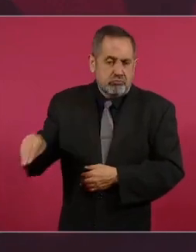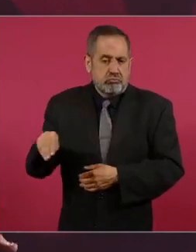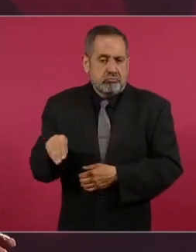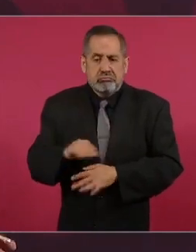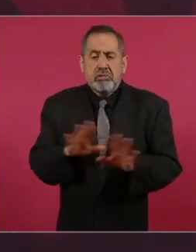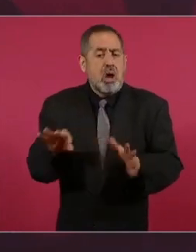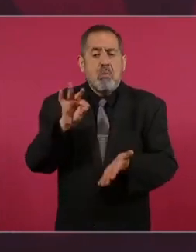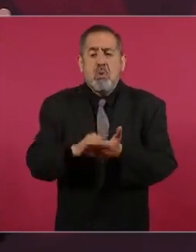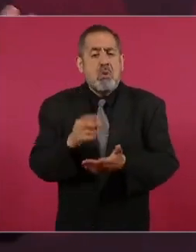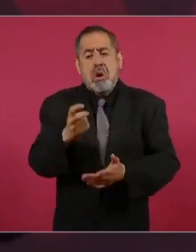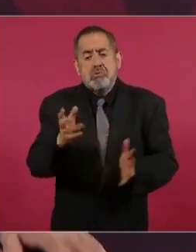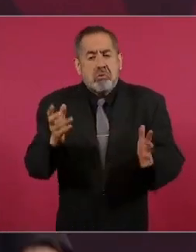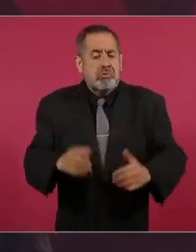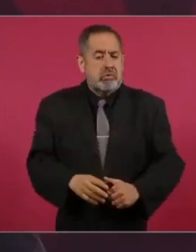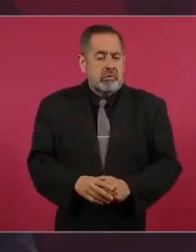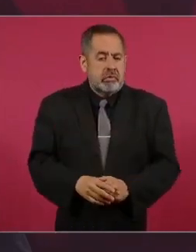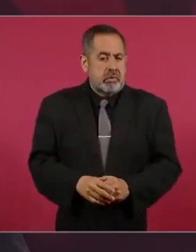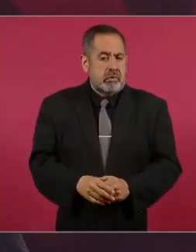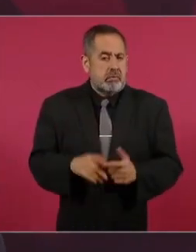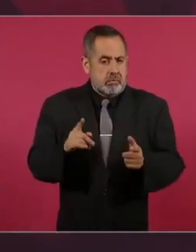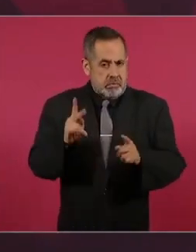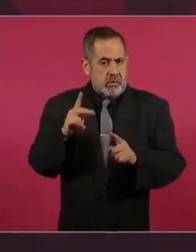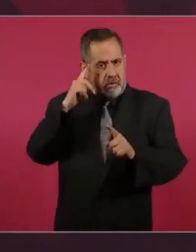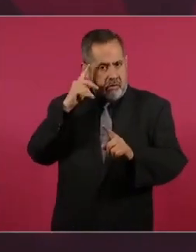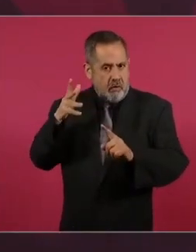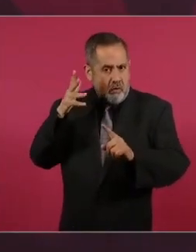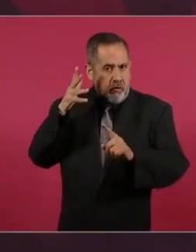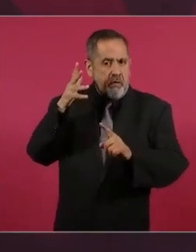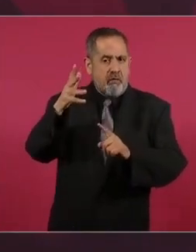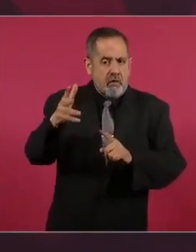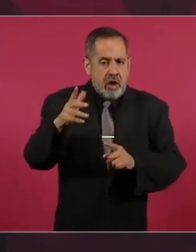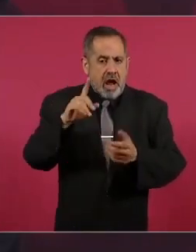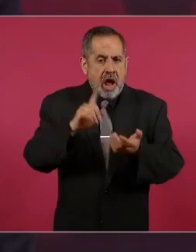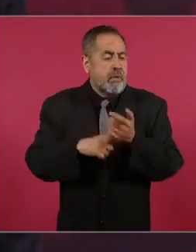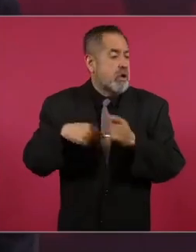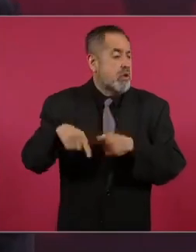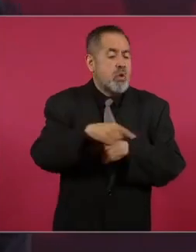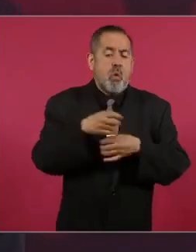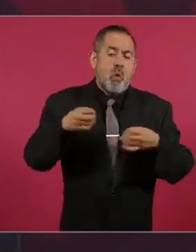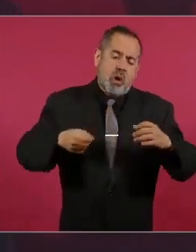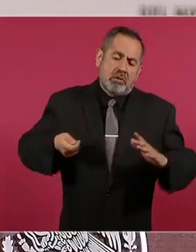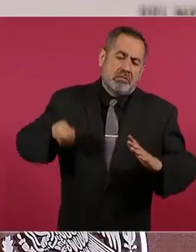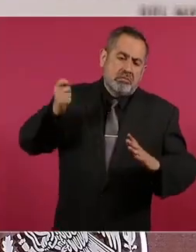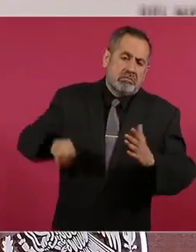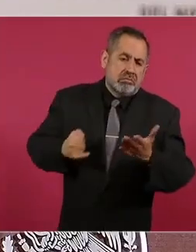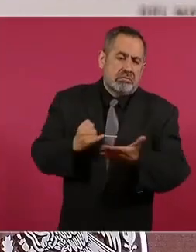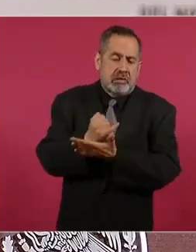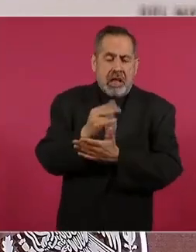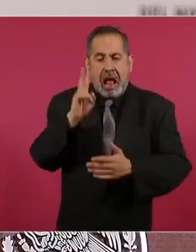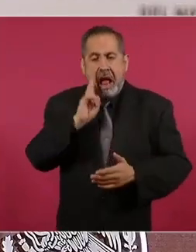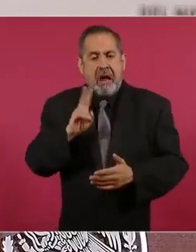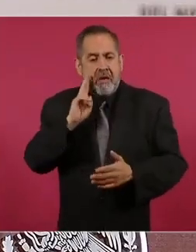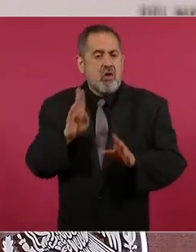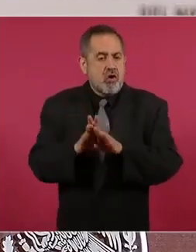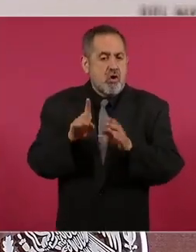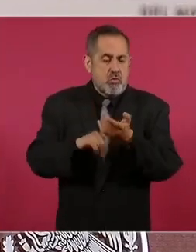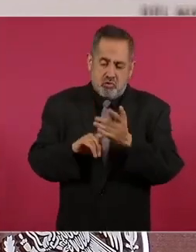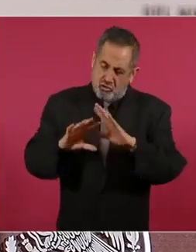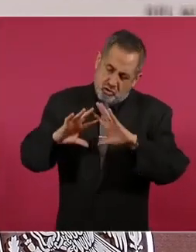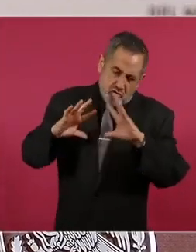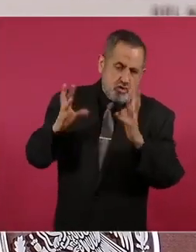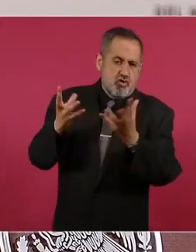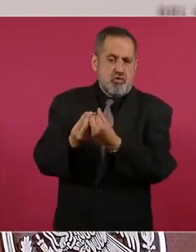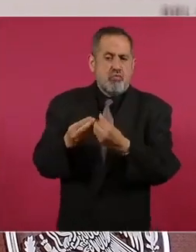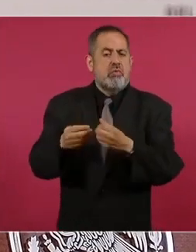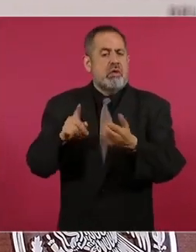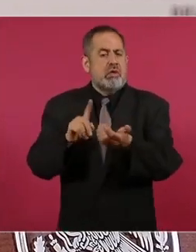Ya, pero en el futuro pues, tendrá que haber una resolución del juez que ya abarque toda la masa